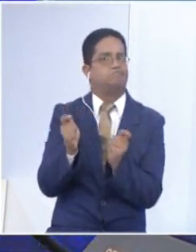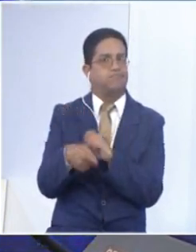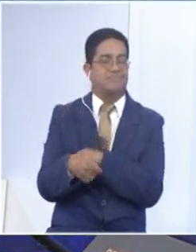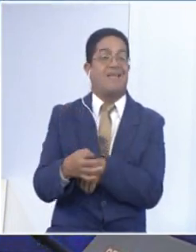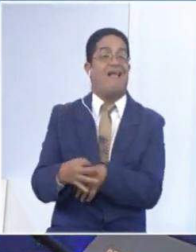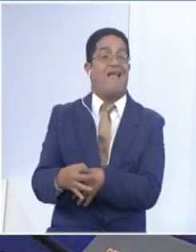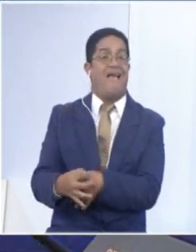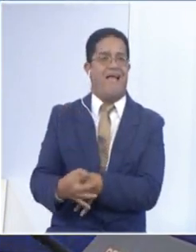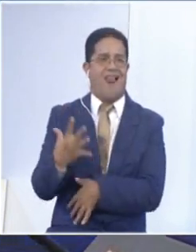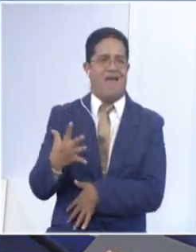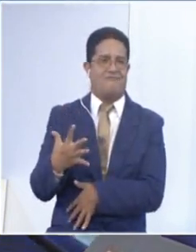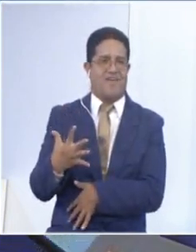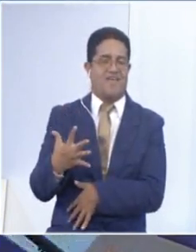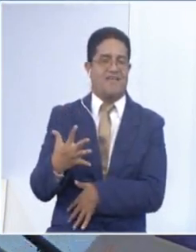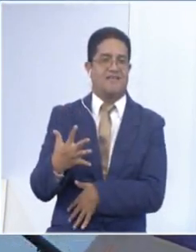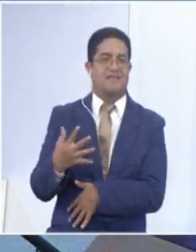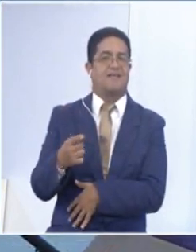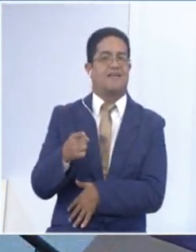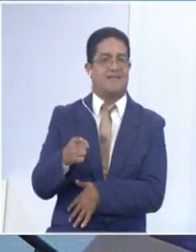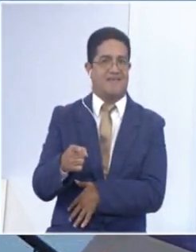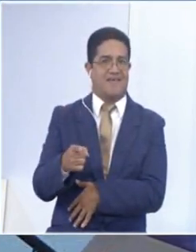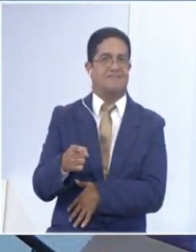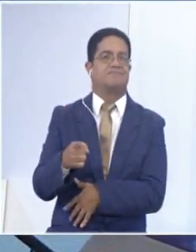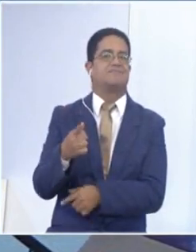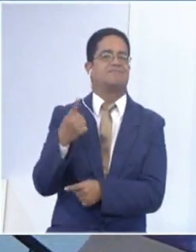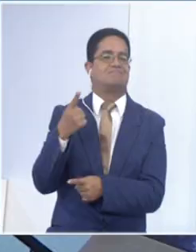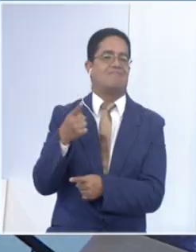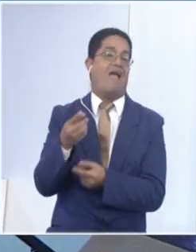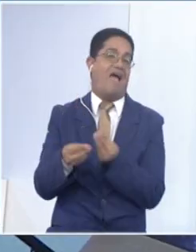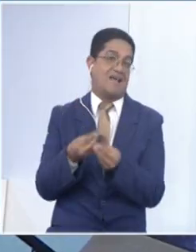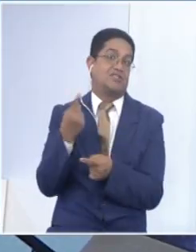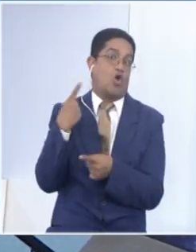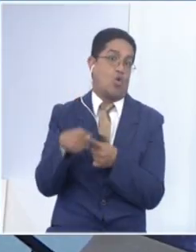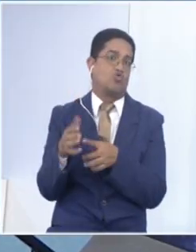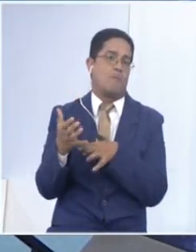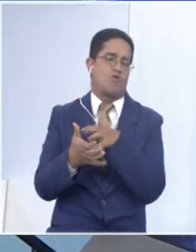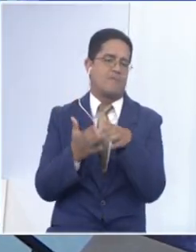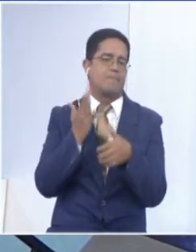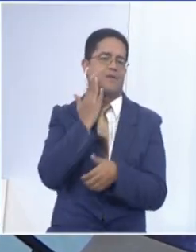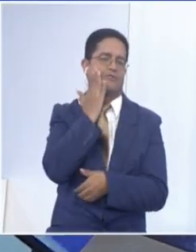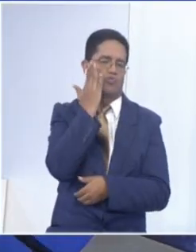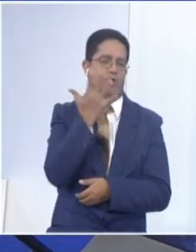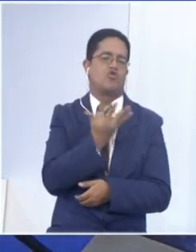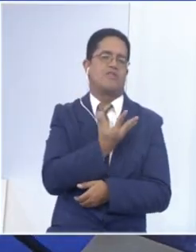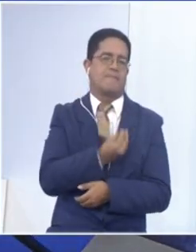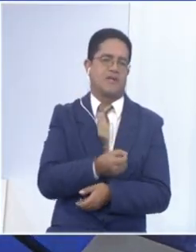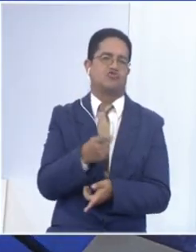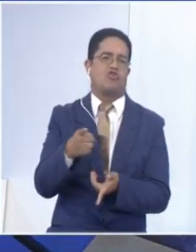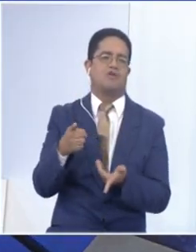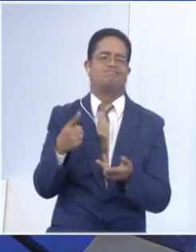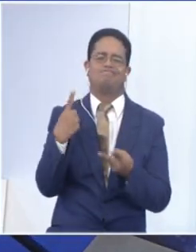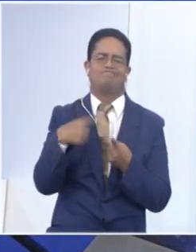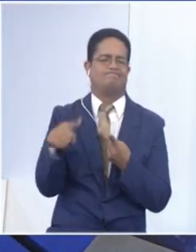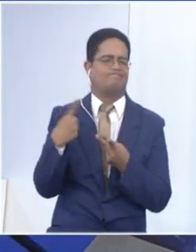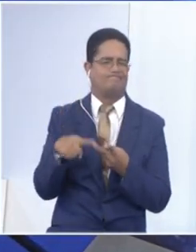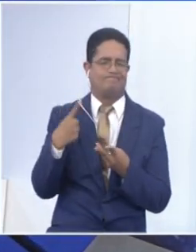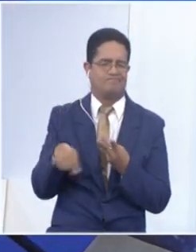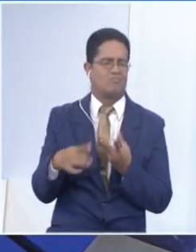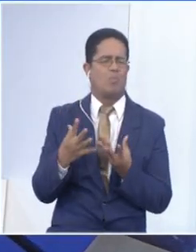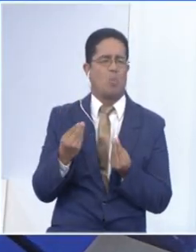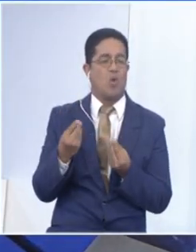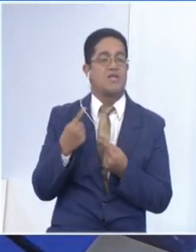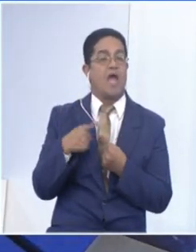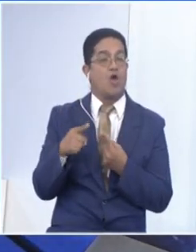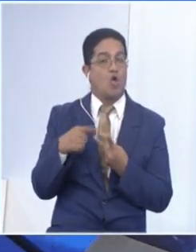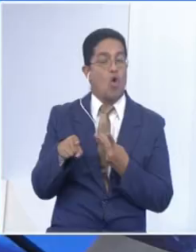cronificación que trae trastornos también del sueño, depresión, frustración y una serie de síntomas